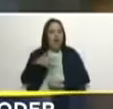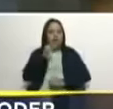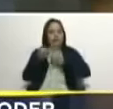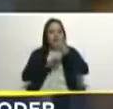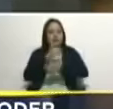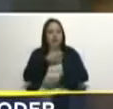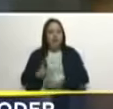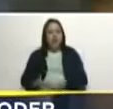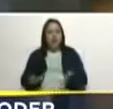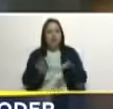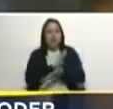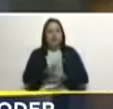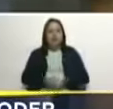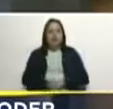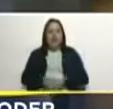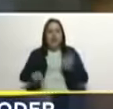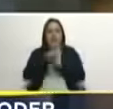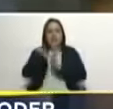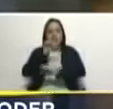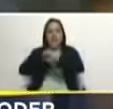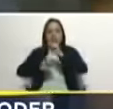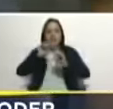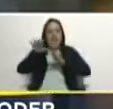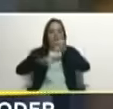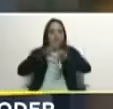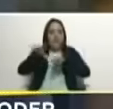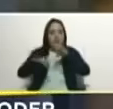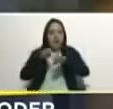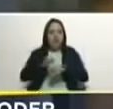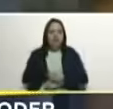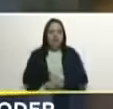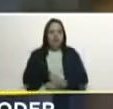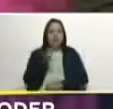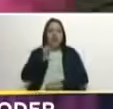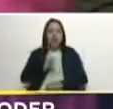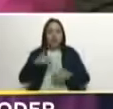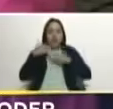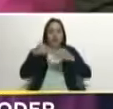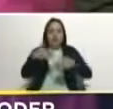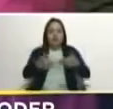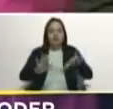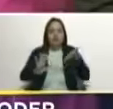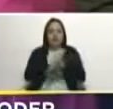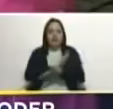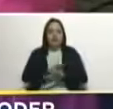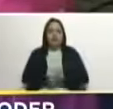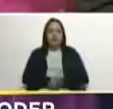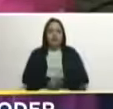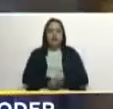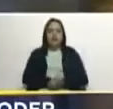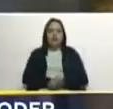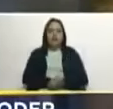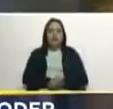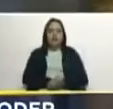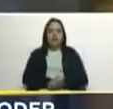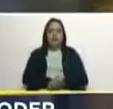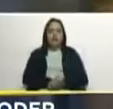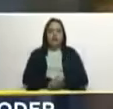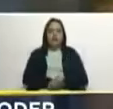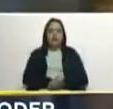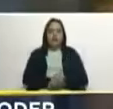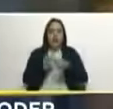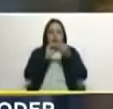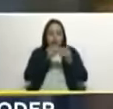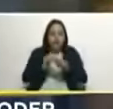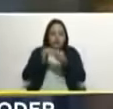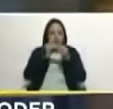de defensa de los animales domésticos, que es una ley que ya está bastante avanzada en materia de técnica